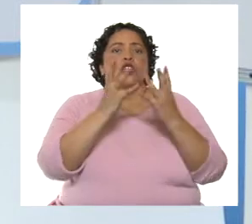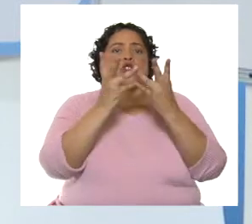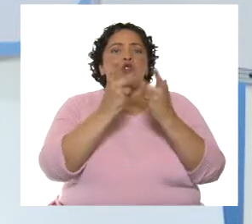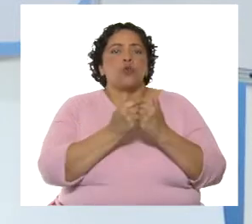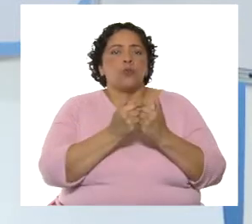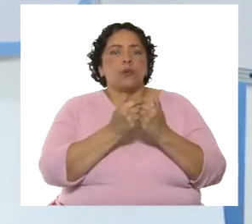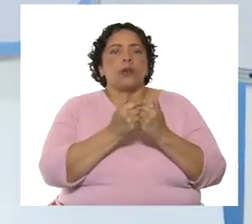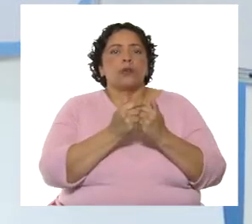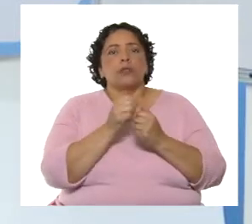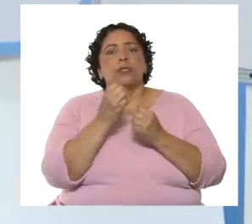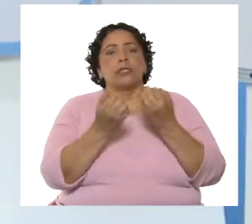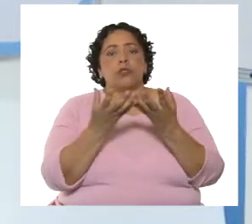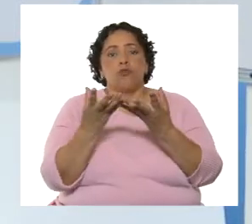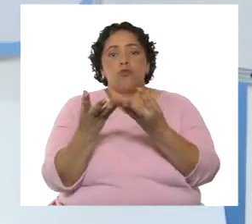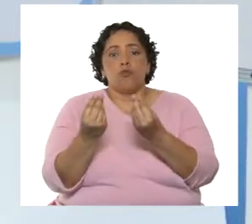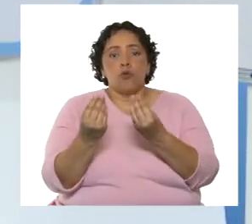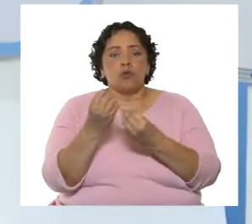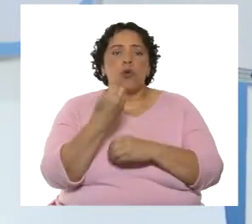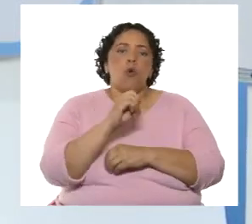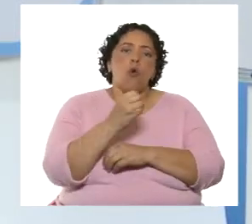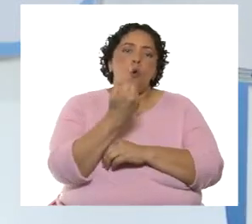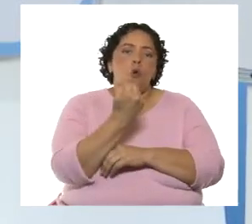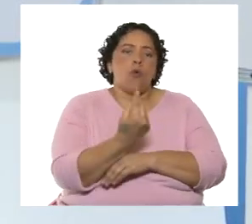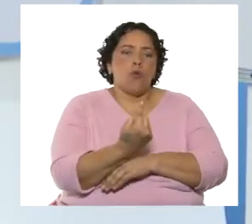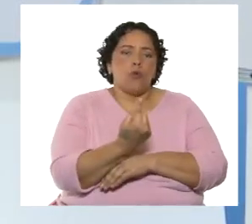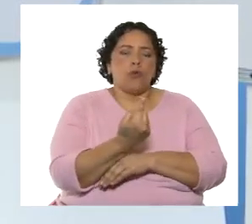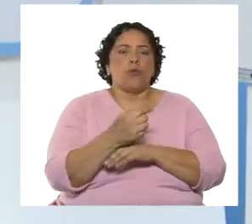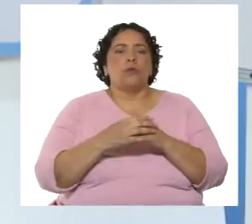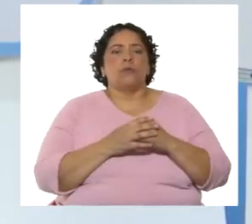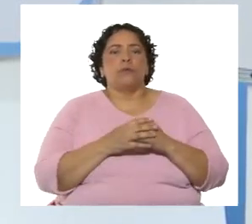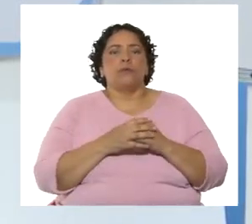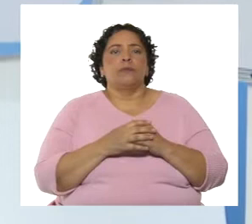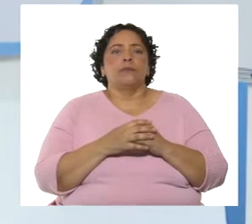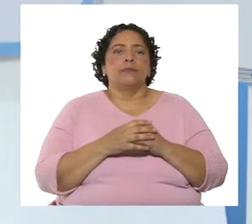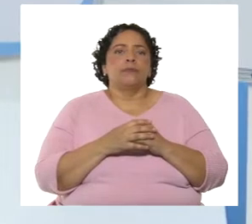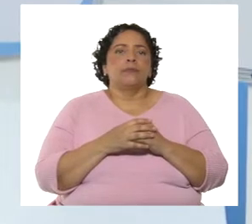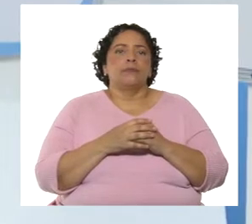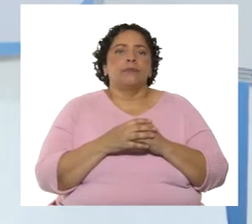si es en singular o es en plural.